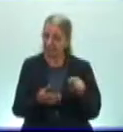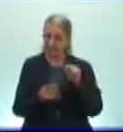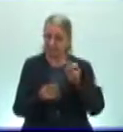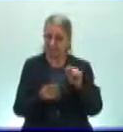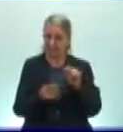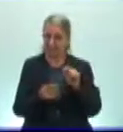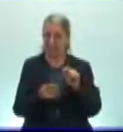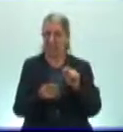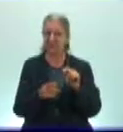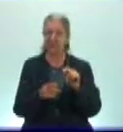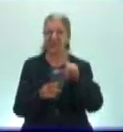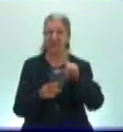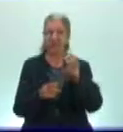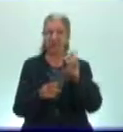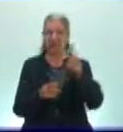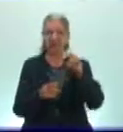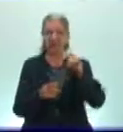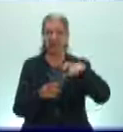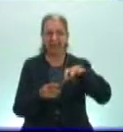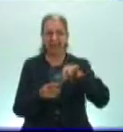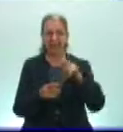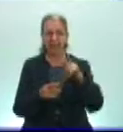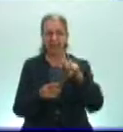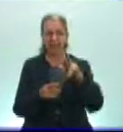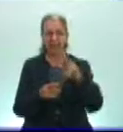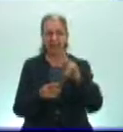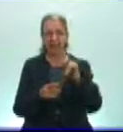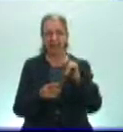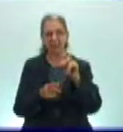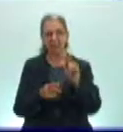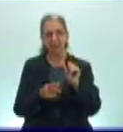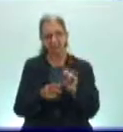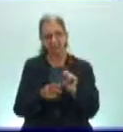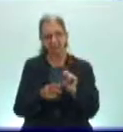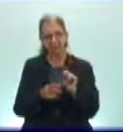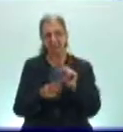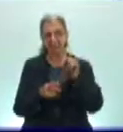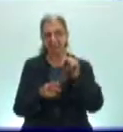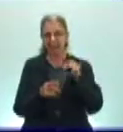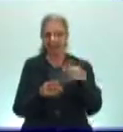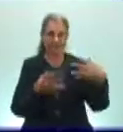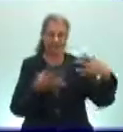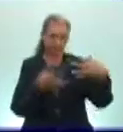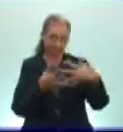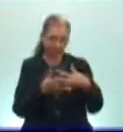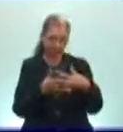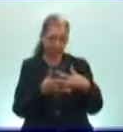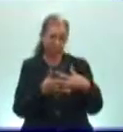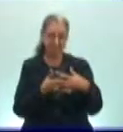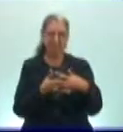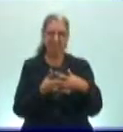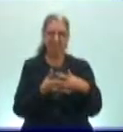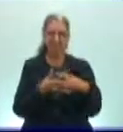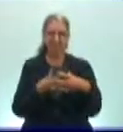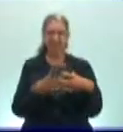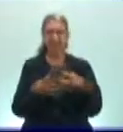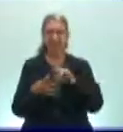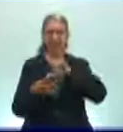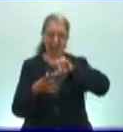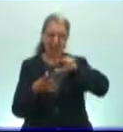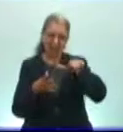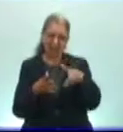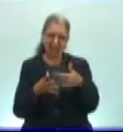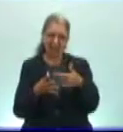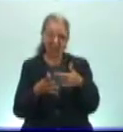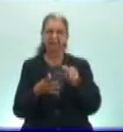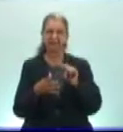longitudes para empezar a determinar la razón entre la longitud y el diámetro. Veamos el